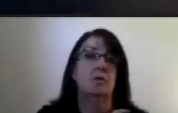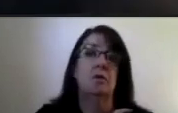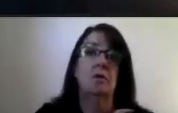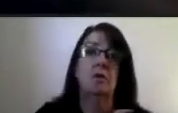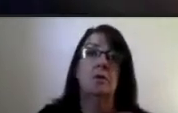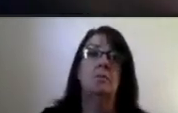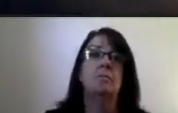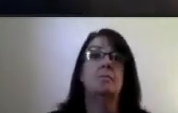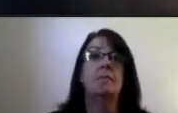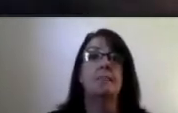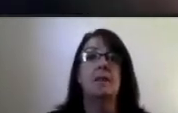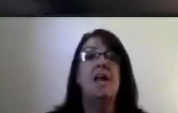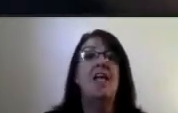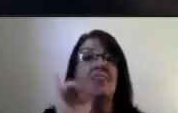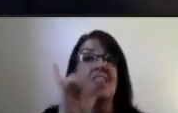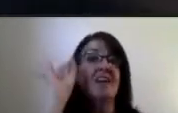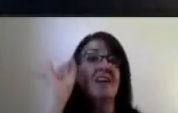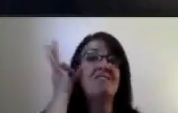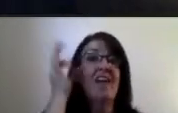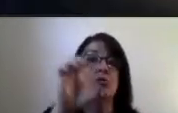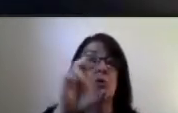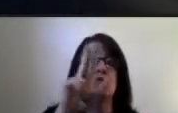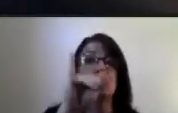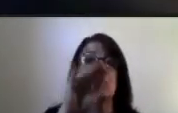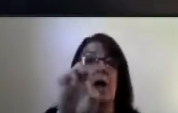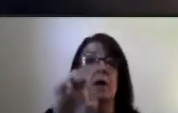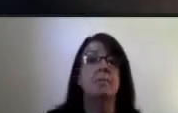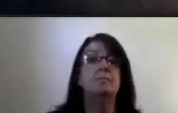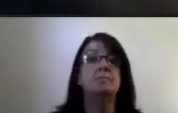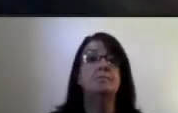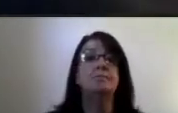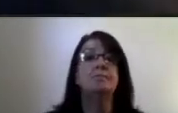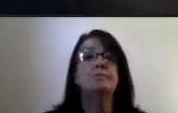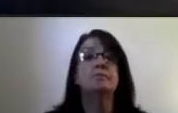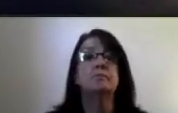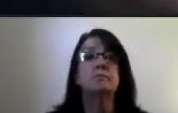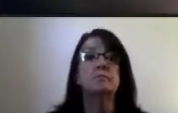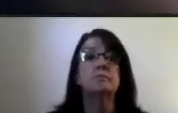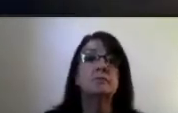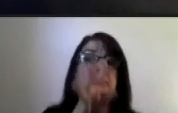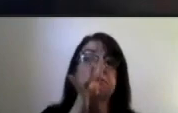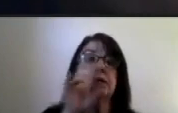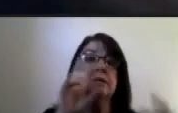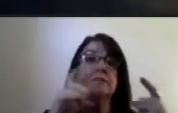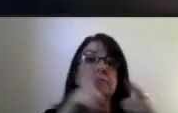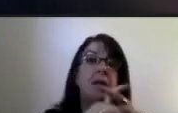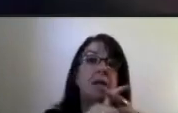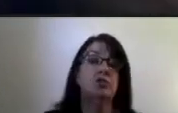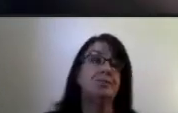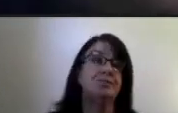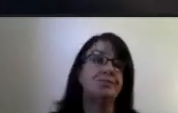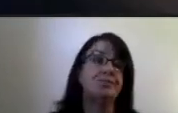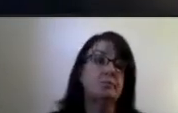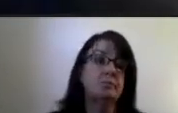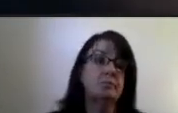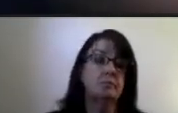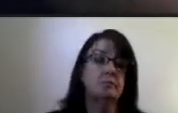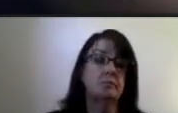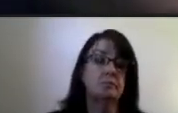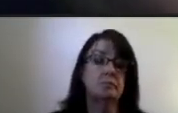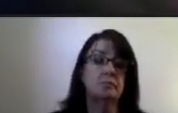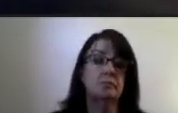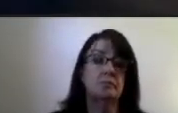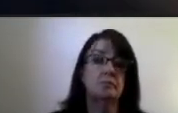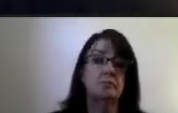crime. La oficina del censo no puede compartir ninguna información acerca de usted, su hogar, porque es un